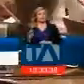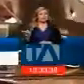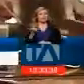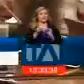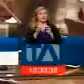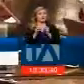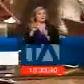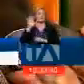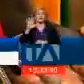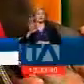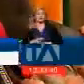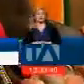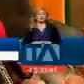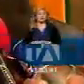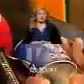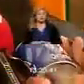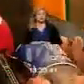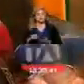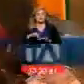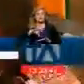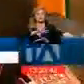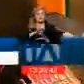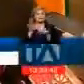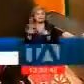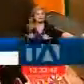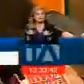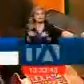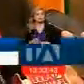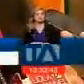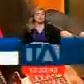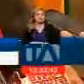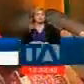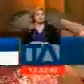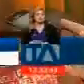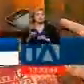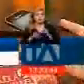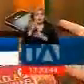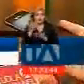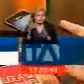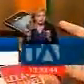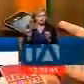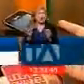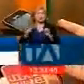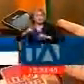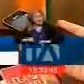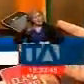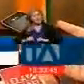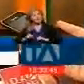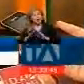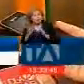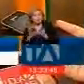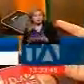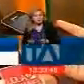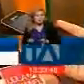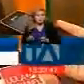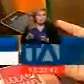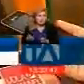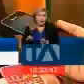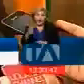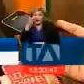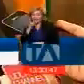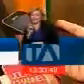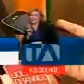va la Revolución Ciudadana. La Asamblea Nacional en este momento no se encuentra huérfana de un informe. Si la Comisión decide no brindarle un informe al